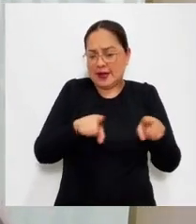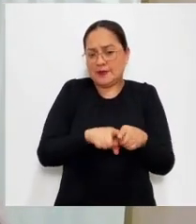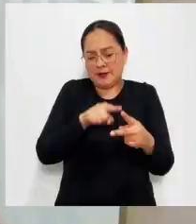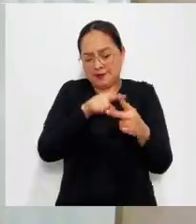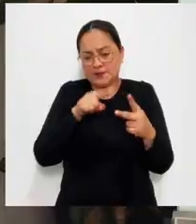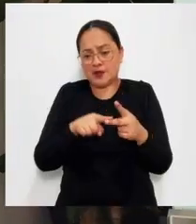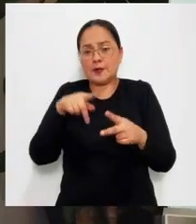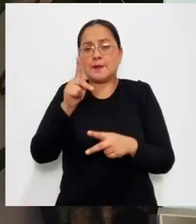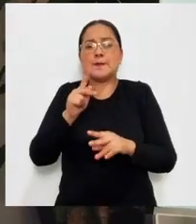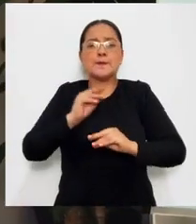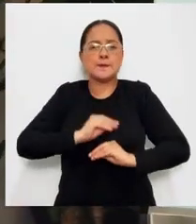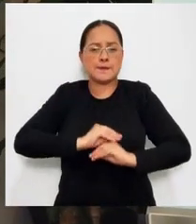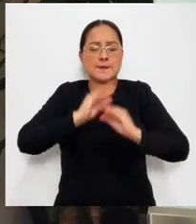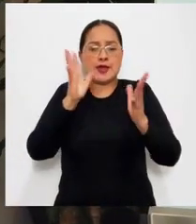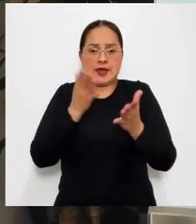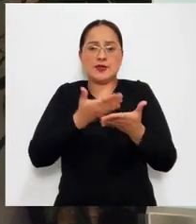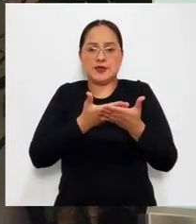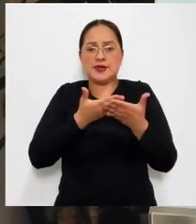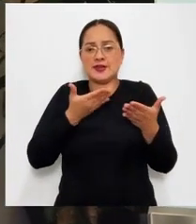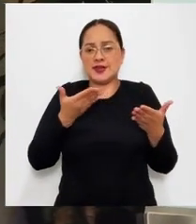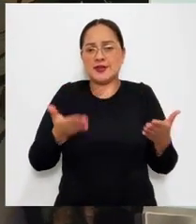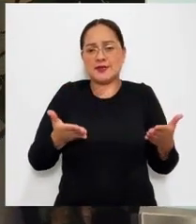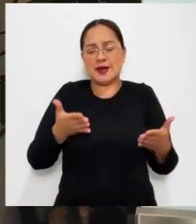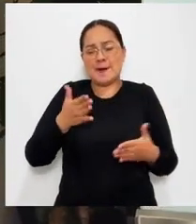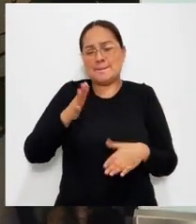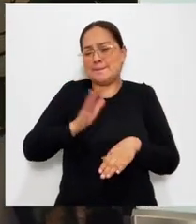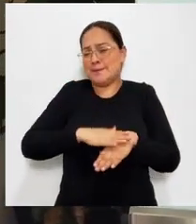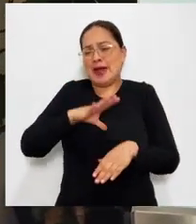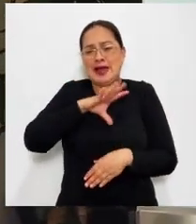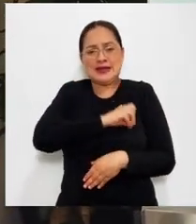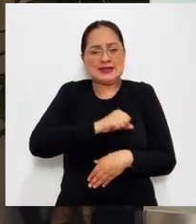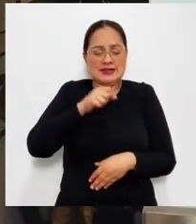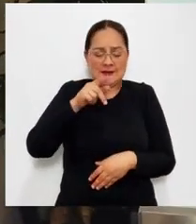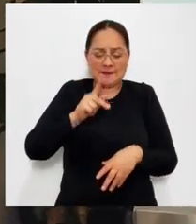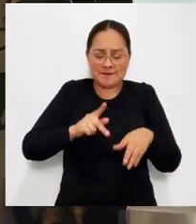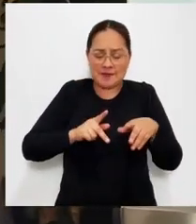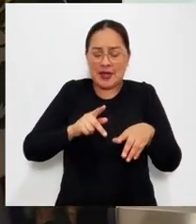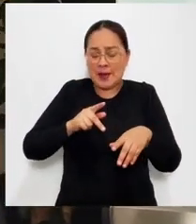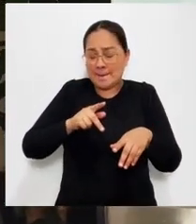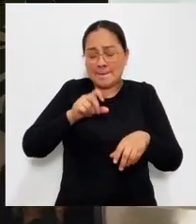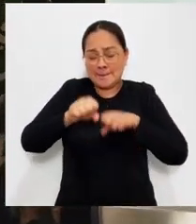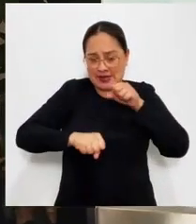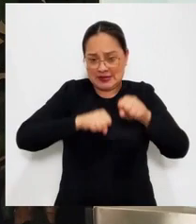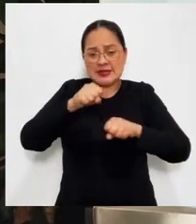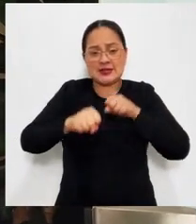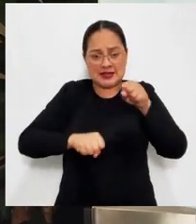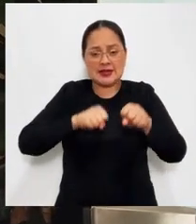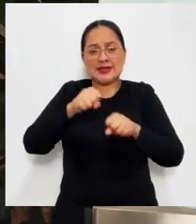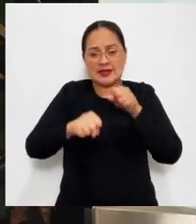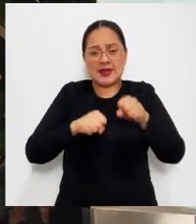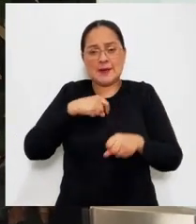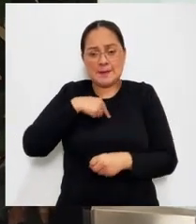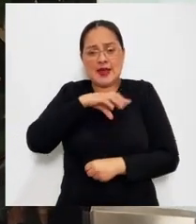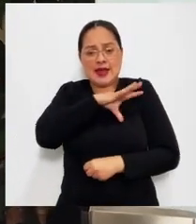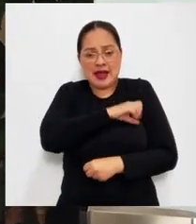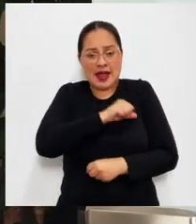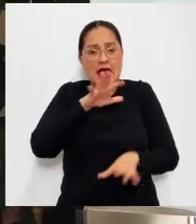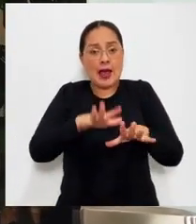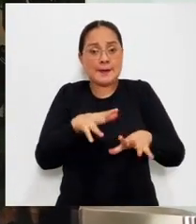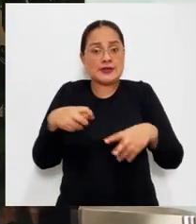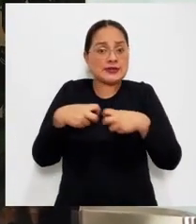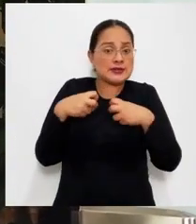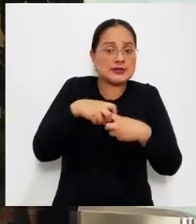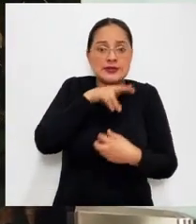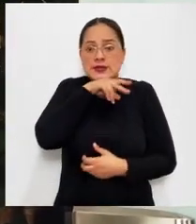el fútbol, pero indudablemente pues hoy la bicicleta es como esa compañera que todos los días